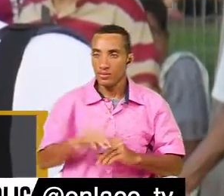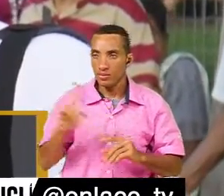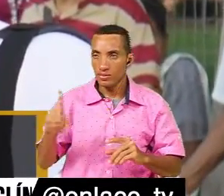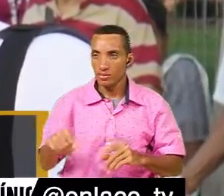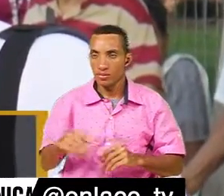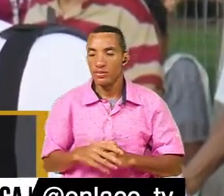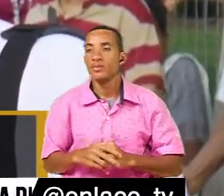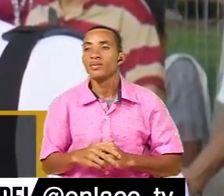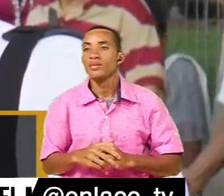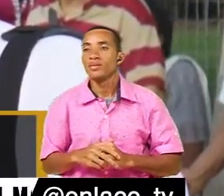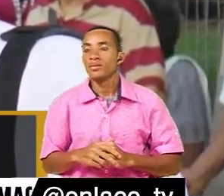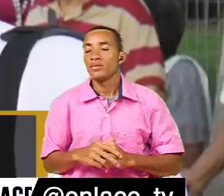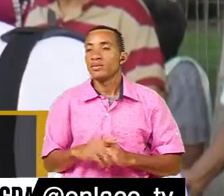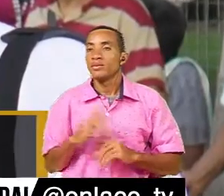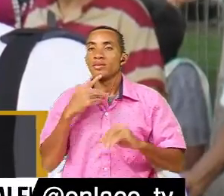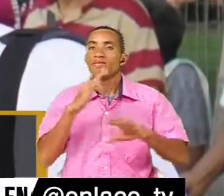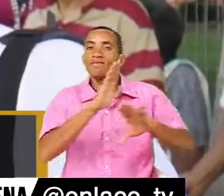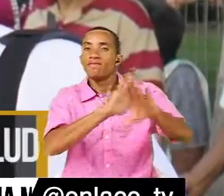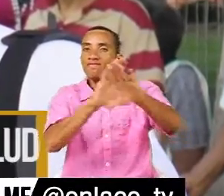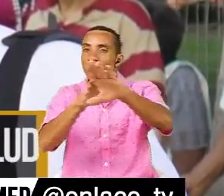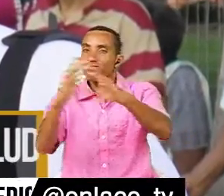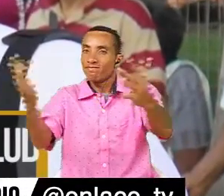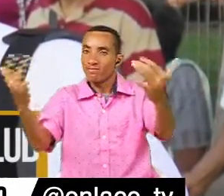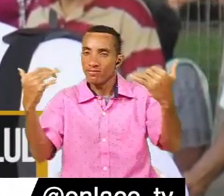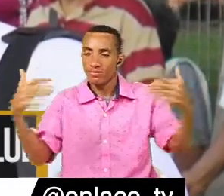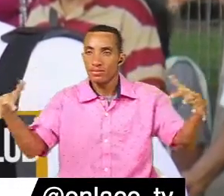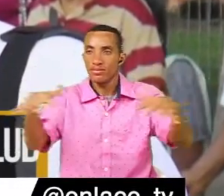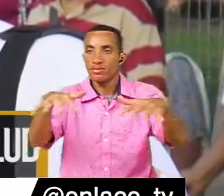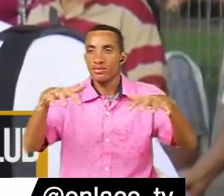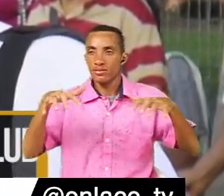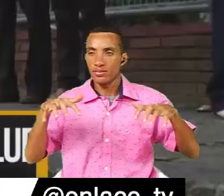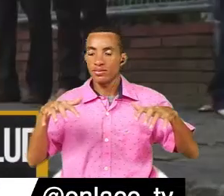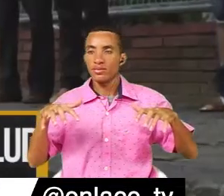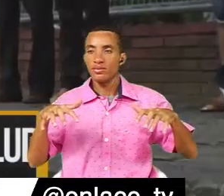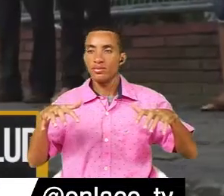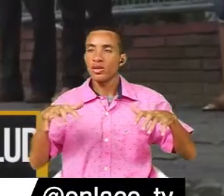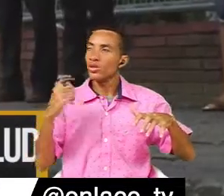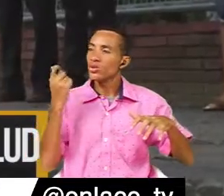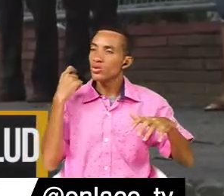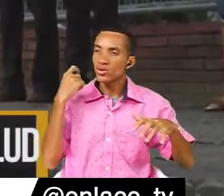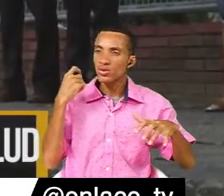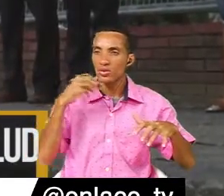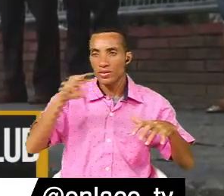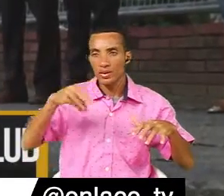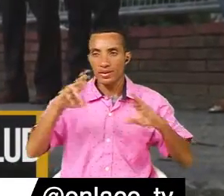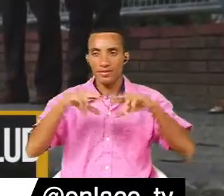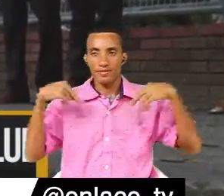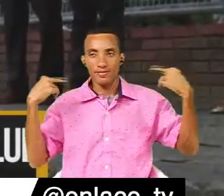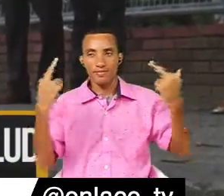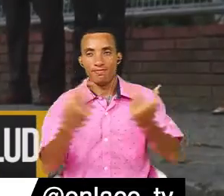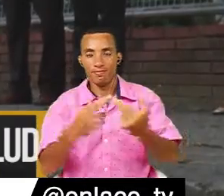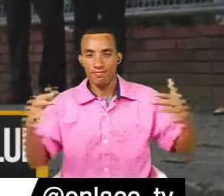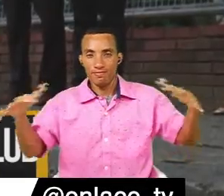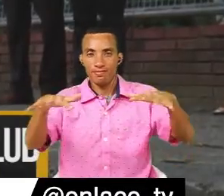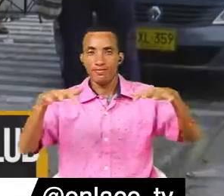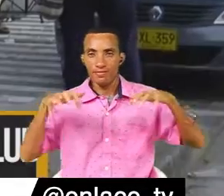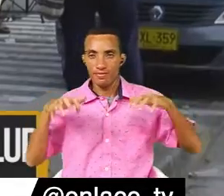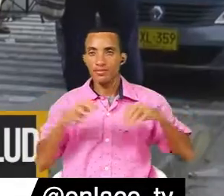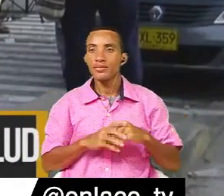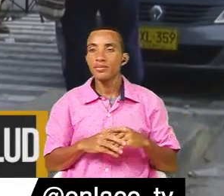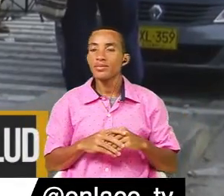base, hemos convocado desde la gran asamblea que tuvimos el miércoles 29 de junio para hacer la